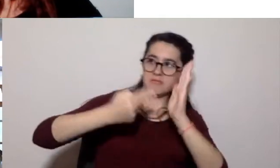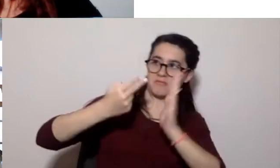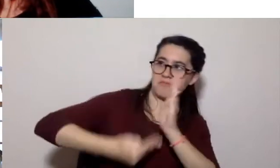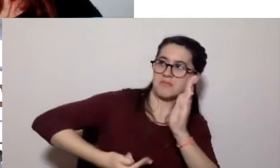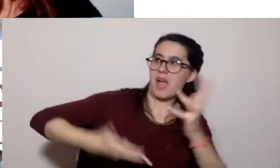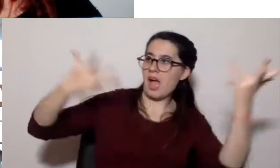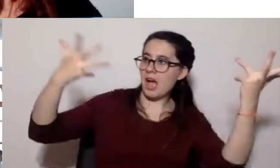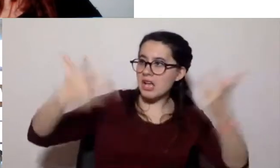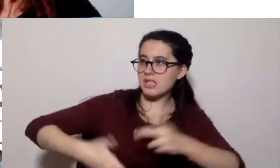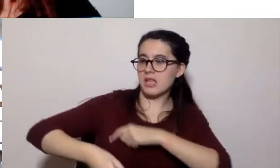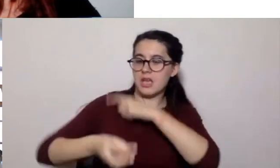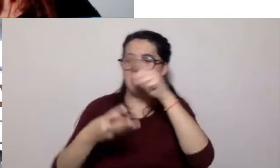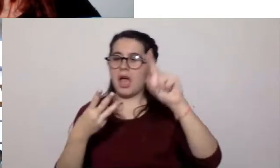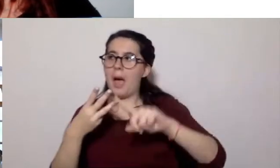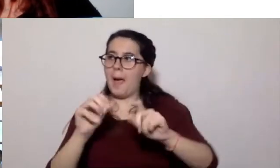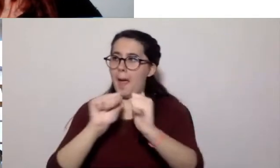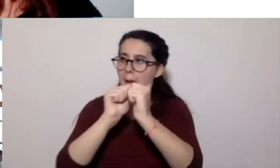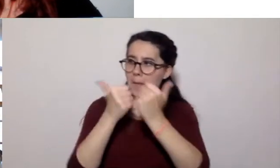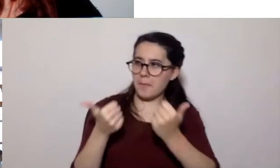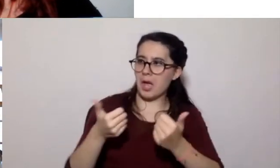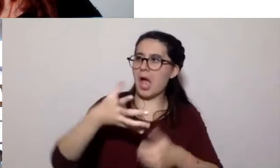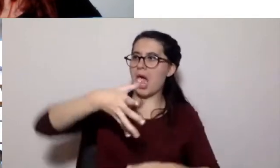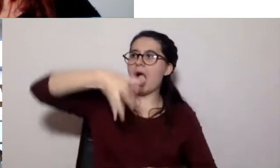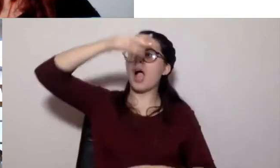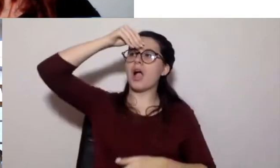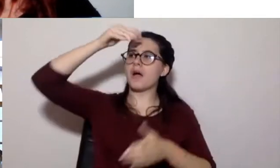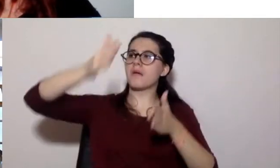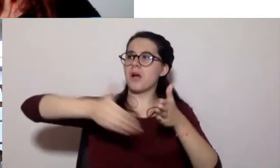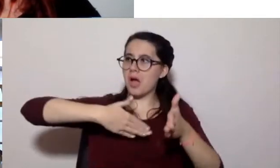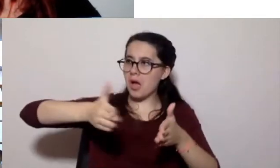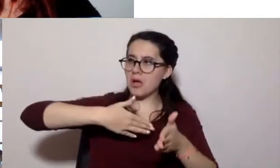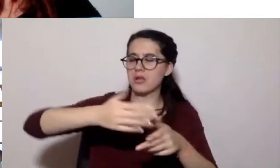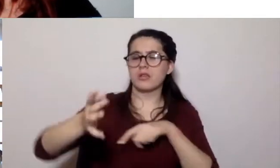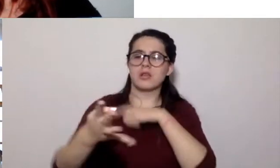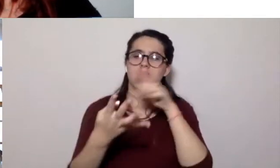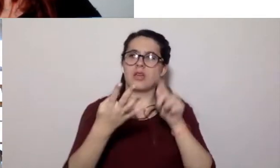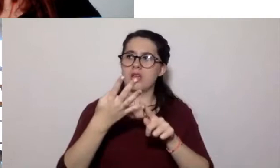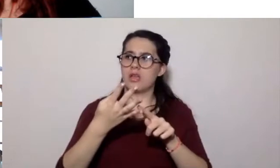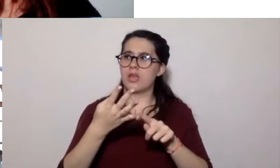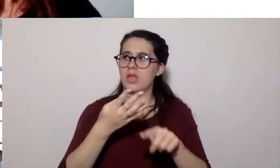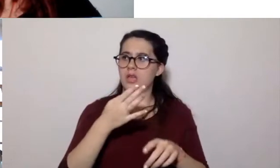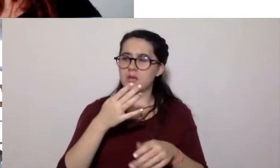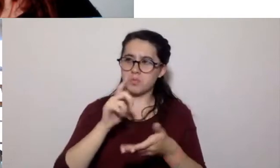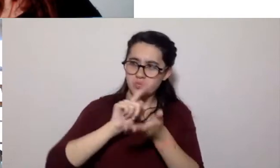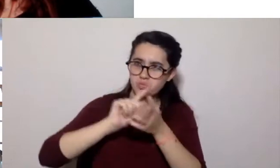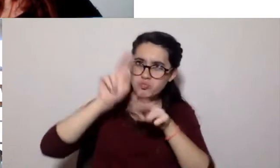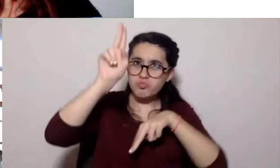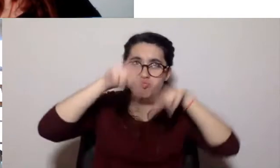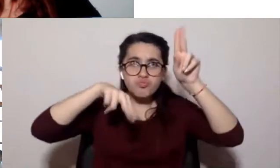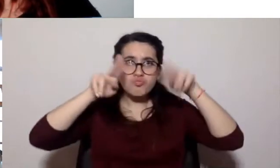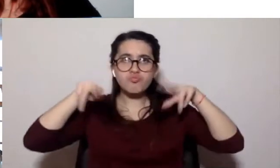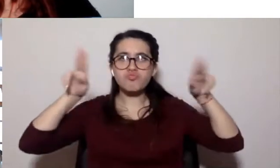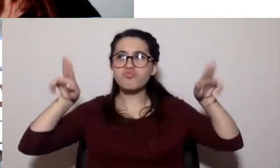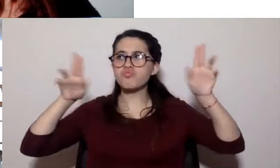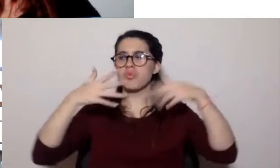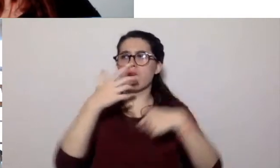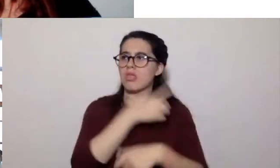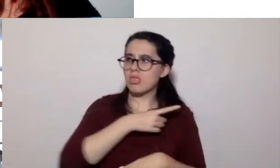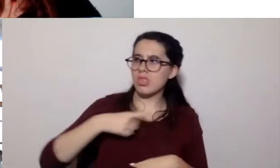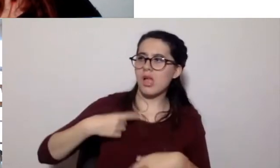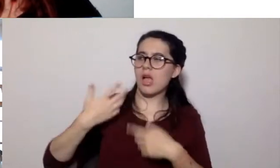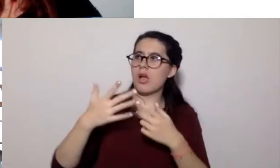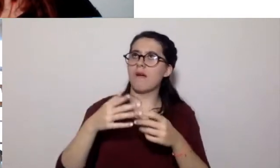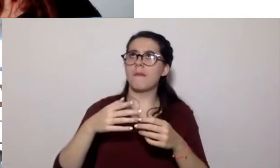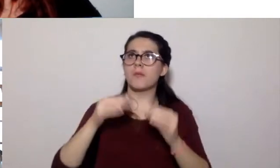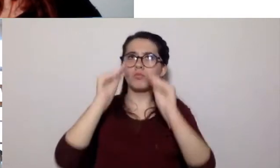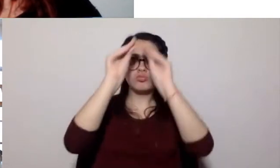que aprender a hacer pan y voy a hacer manualidades y quiero arreglar mi closet. Entonces empezaron a decir, ahora que